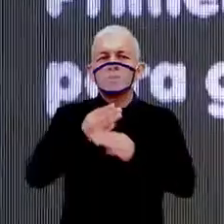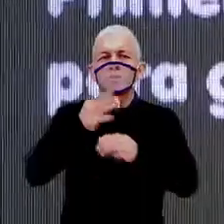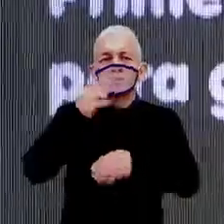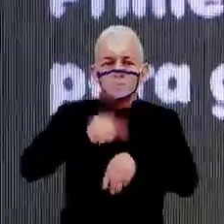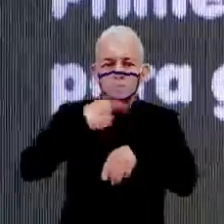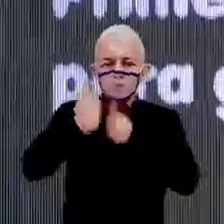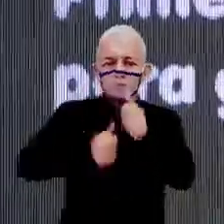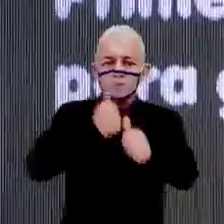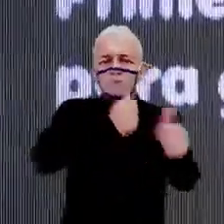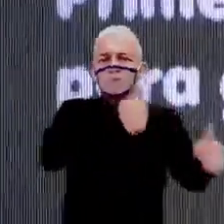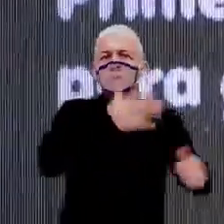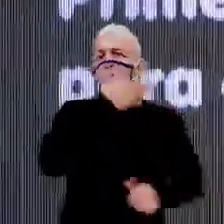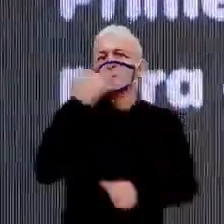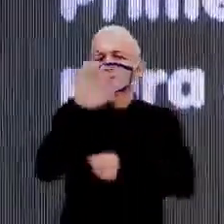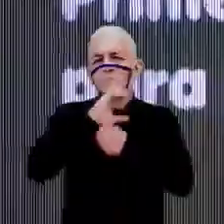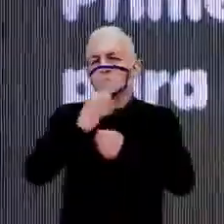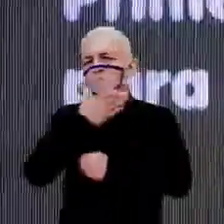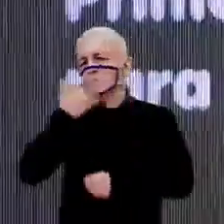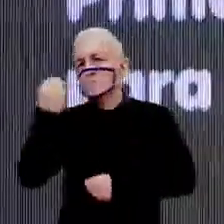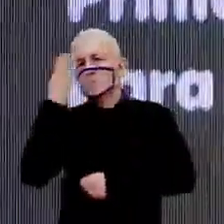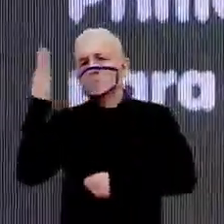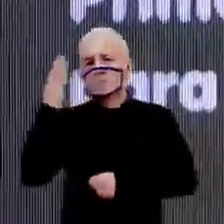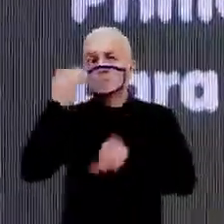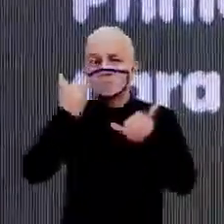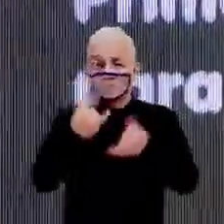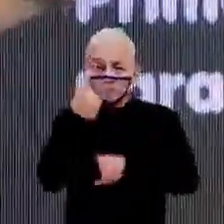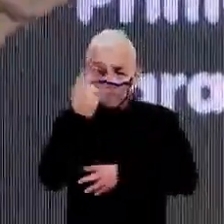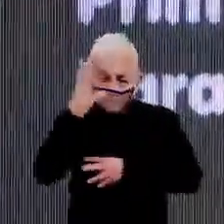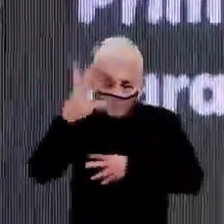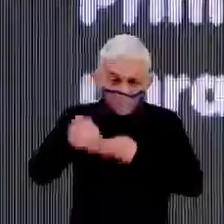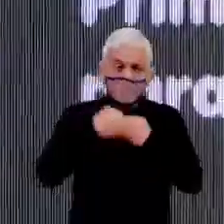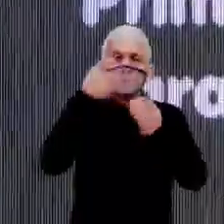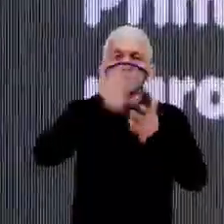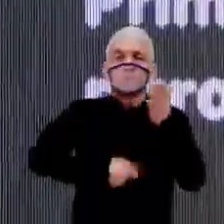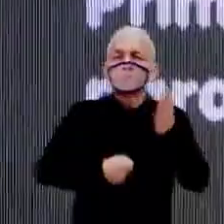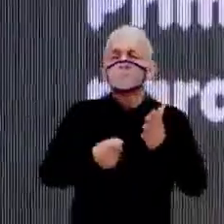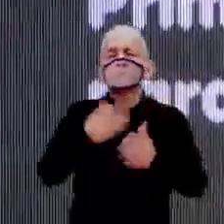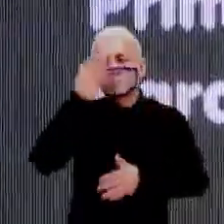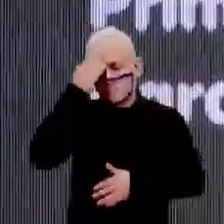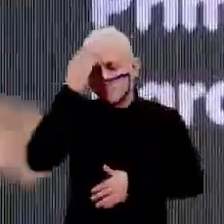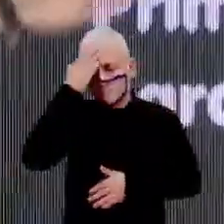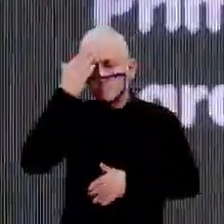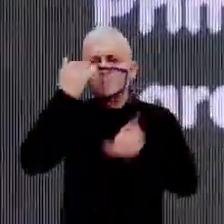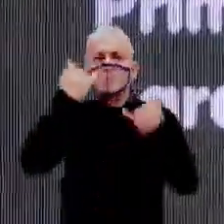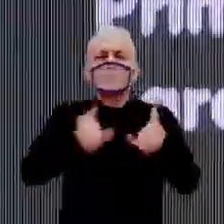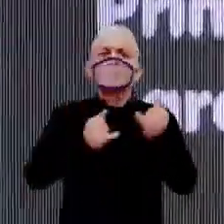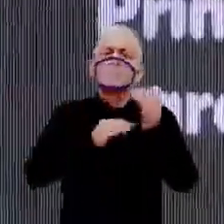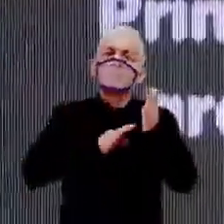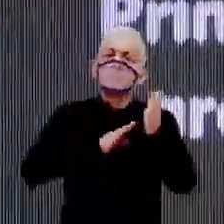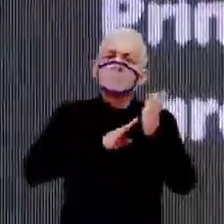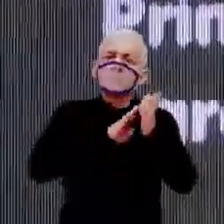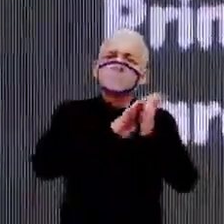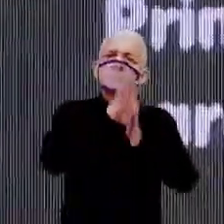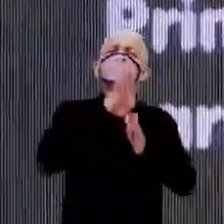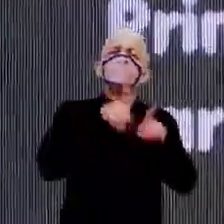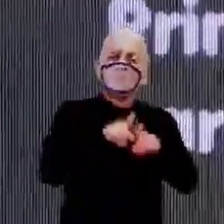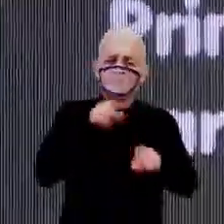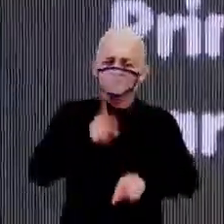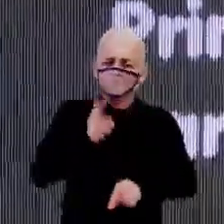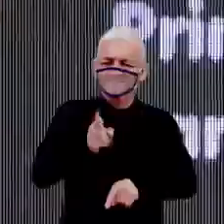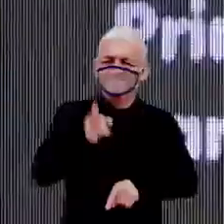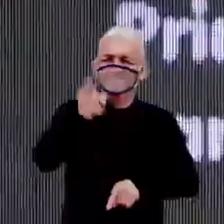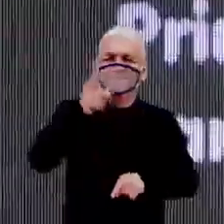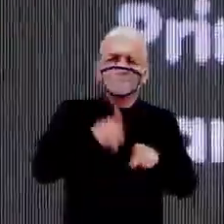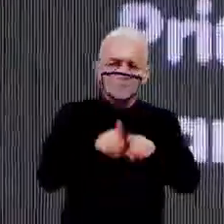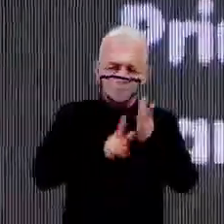día mejoramos como ciudad. Y si bien sabemos que faltan muchas cosas por hacer, vamos en marcha acelerada, en un